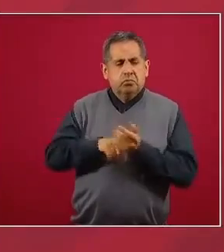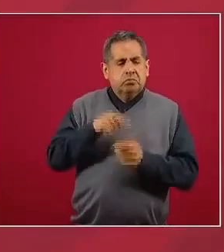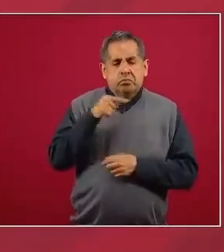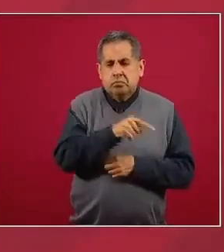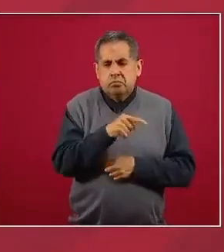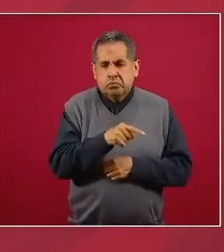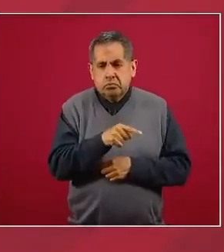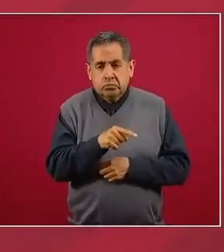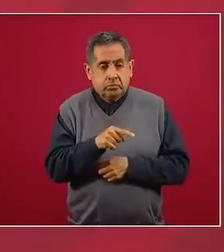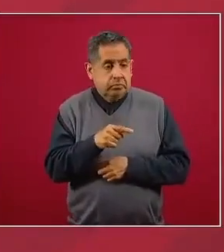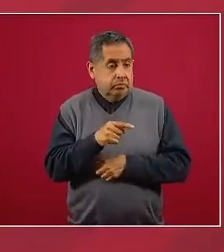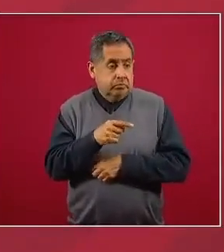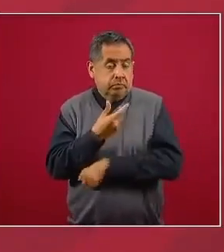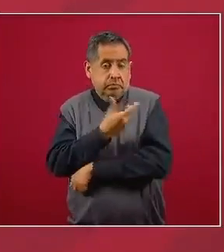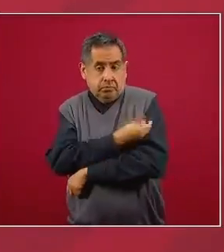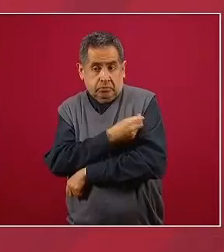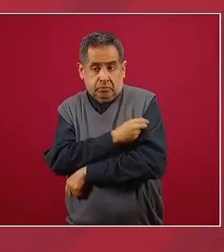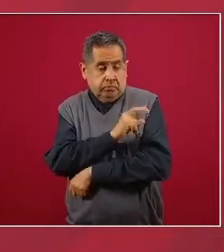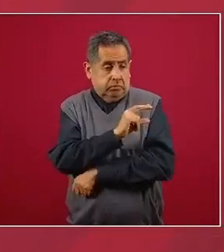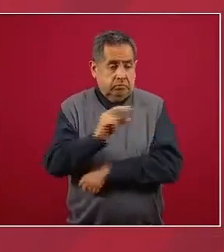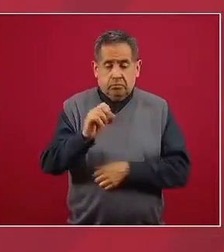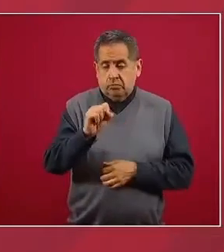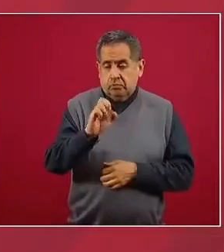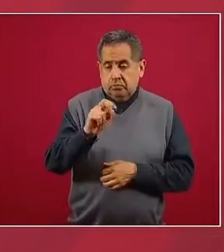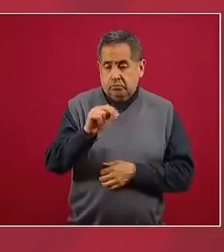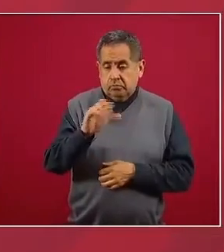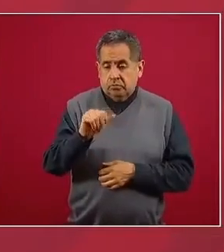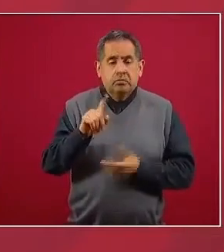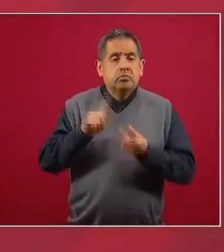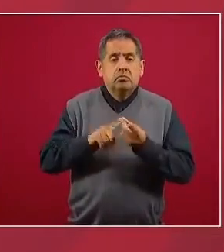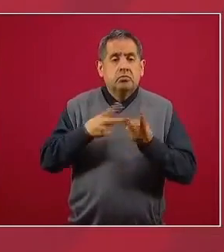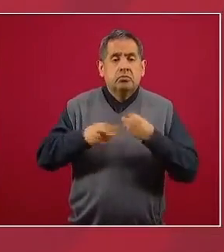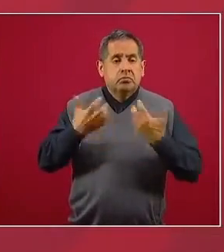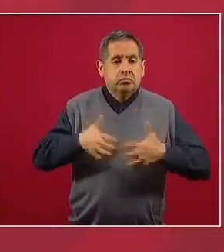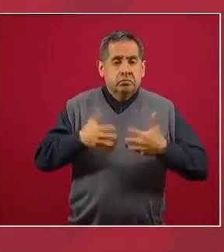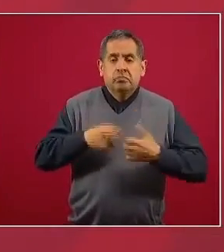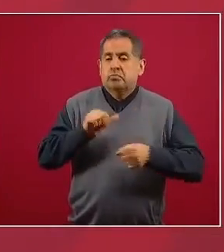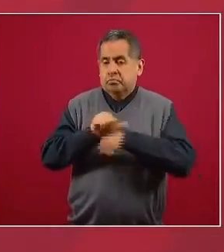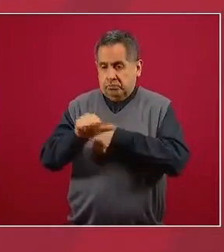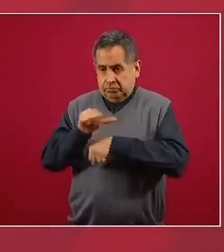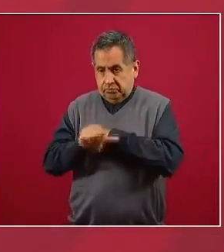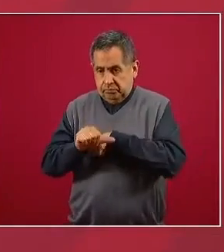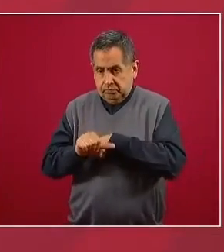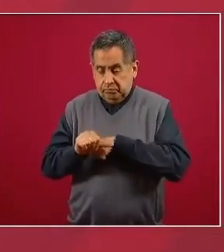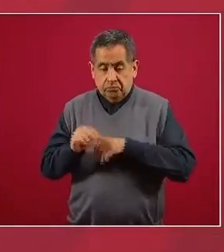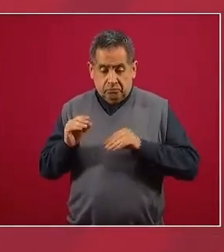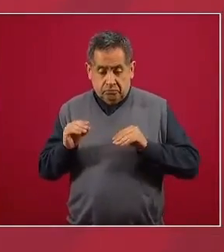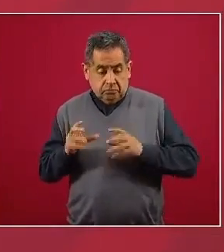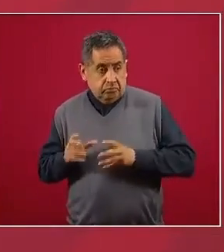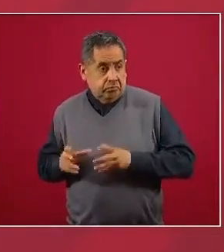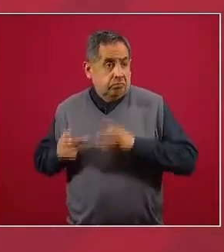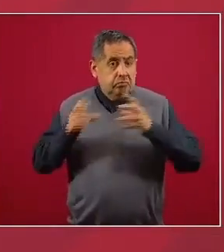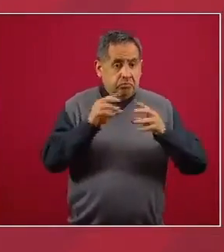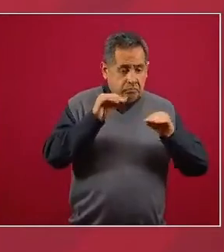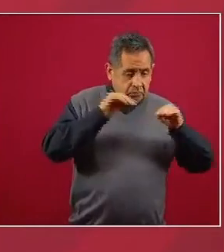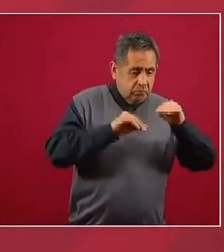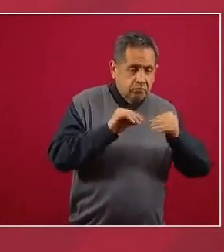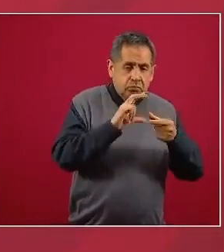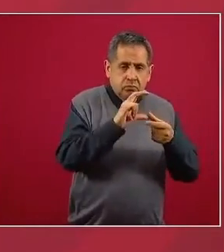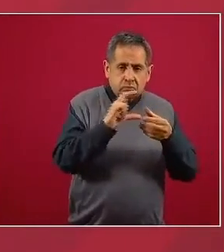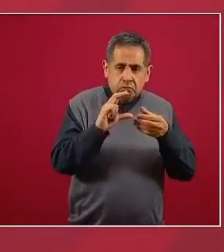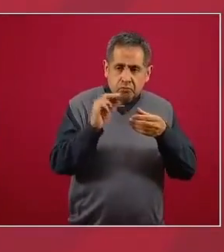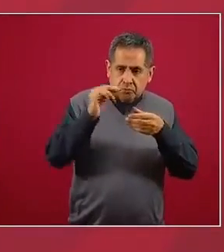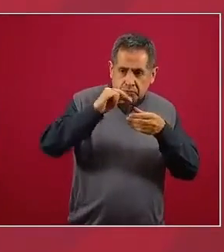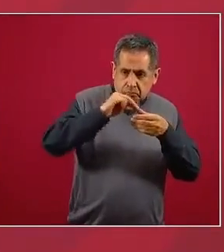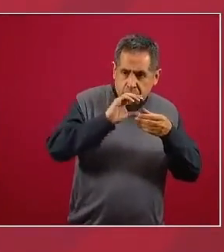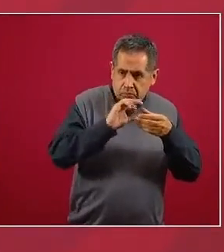públicamente, que la vacuna de AstraZeneca se fabricará en Argentina, pero luego se embotellará en México, en